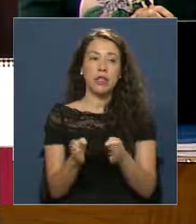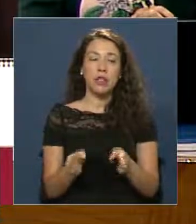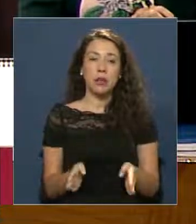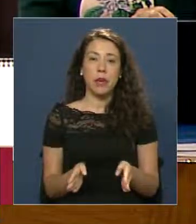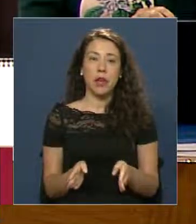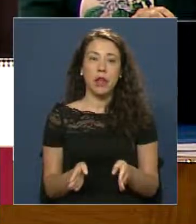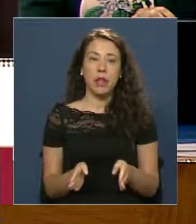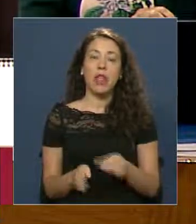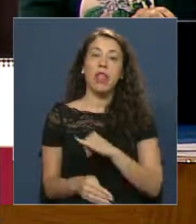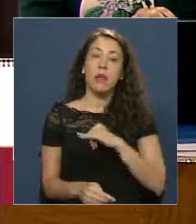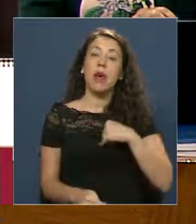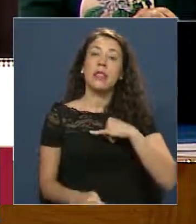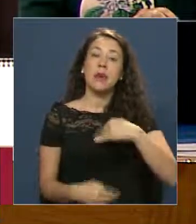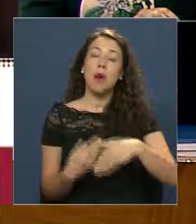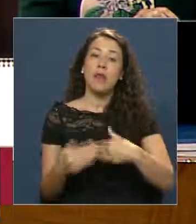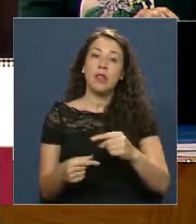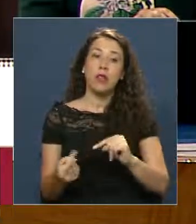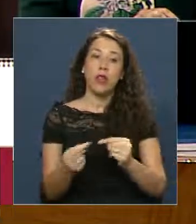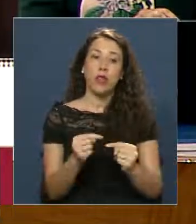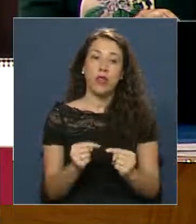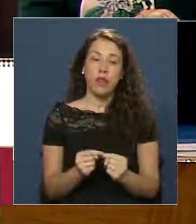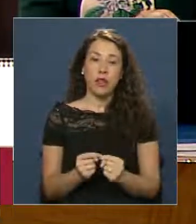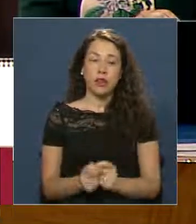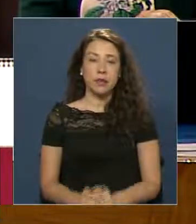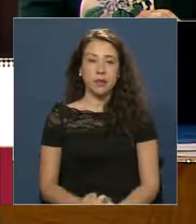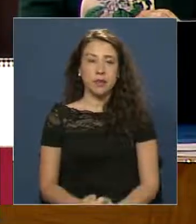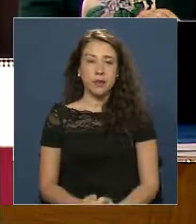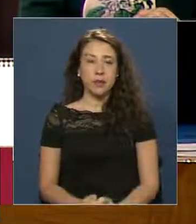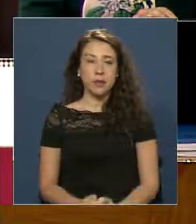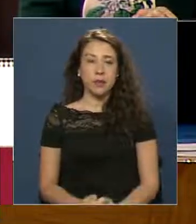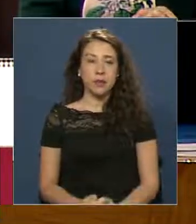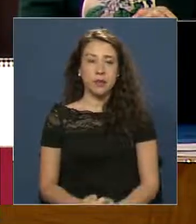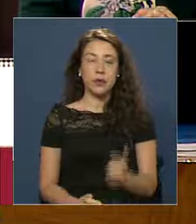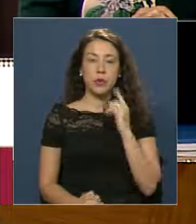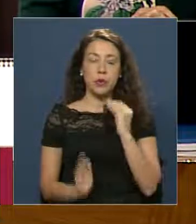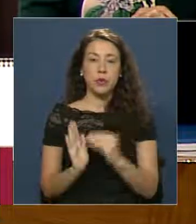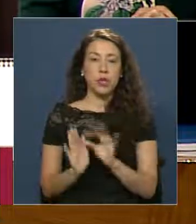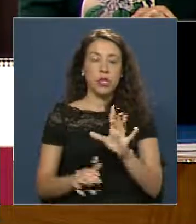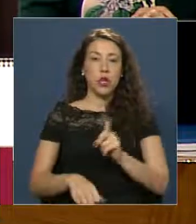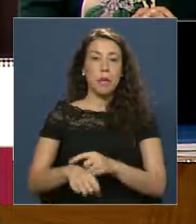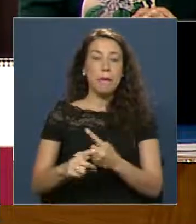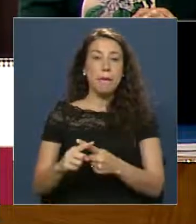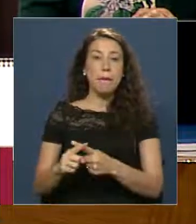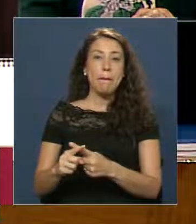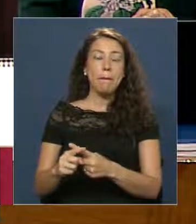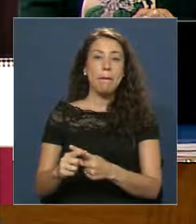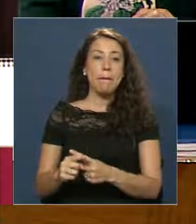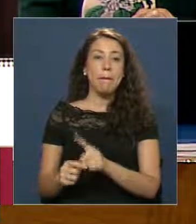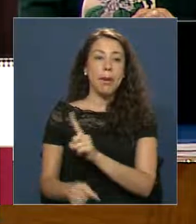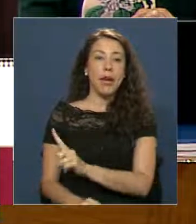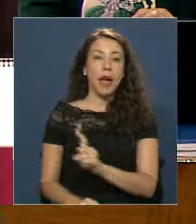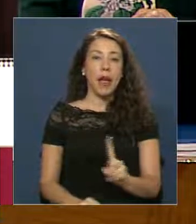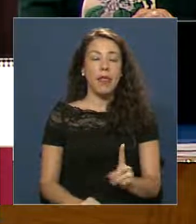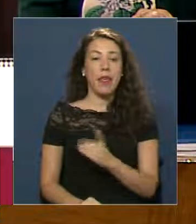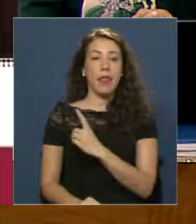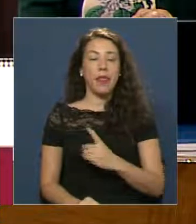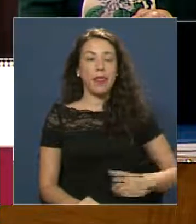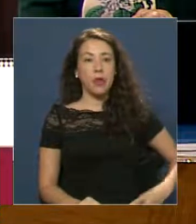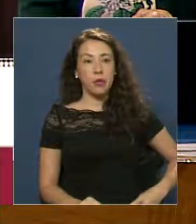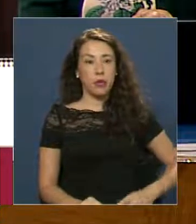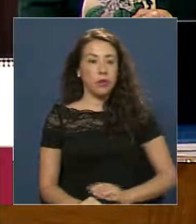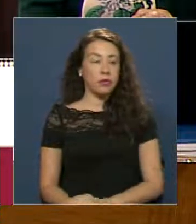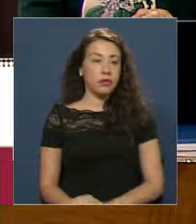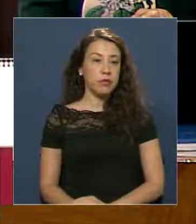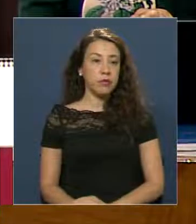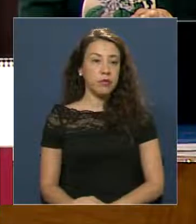separadas y continuamos con el debate, como aquí se ha planteado, como está establecido, 5 minutos por diputado y